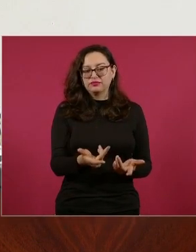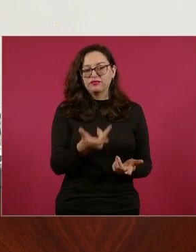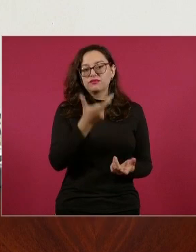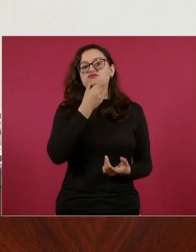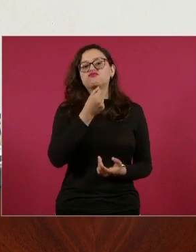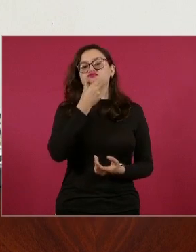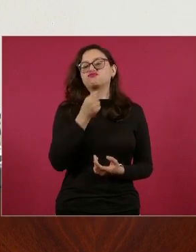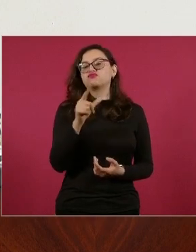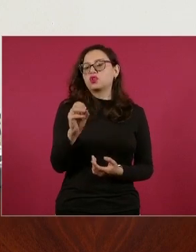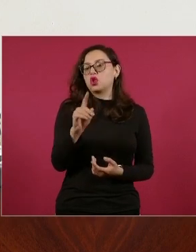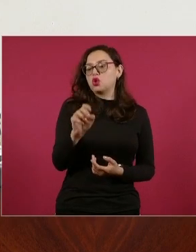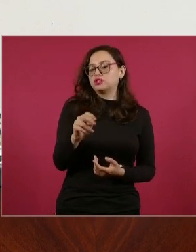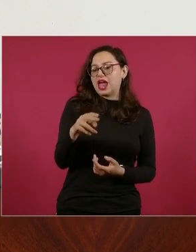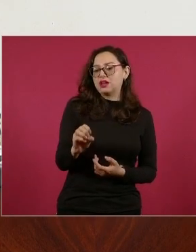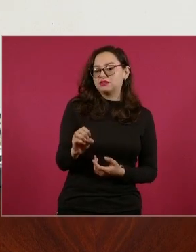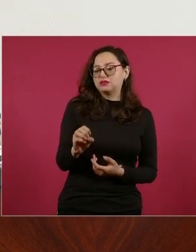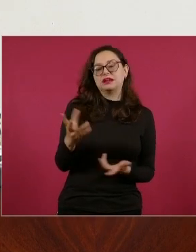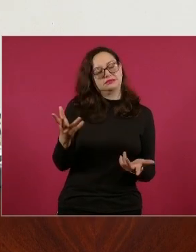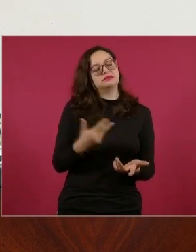Ese me cae bien porque ese,